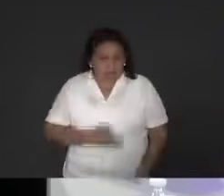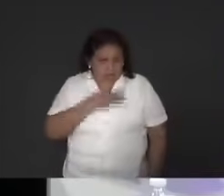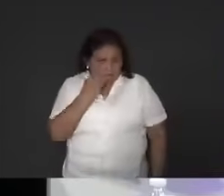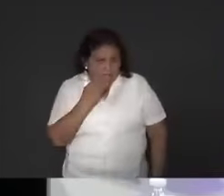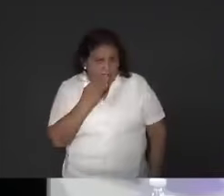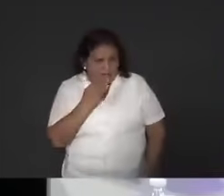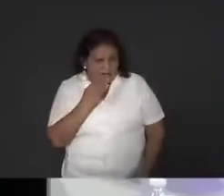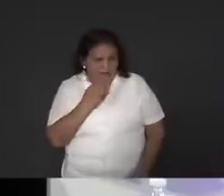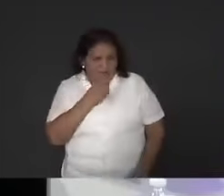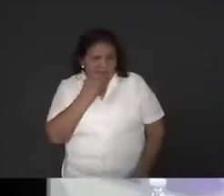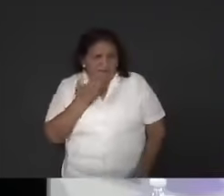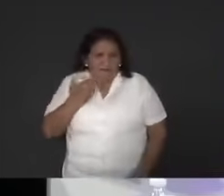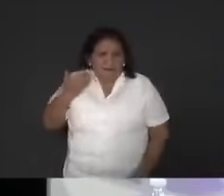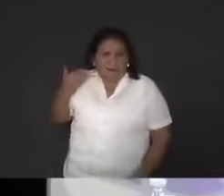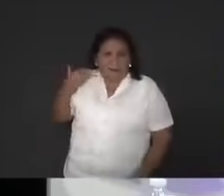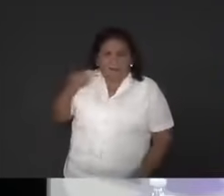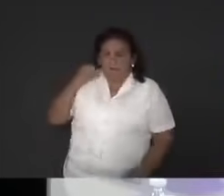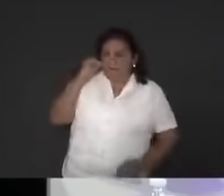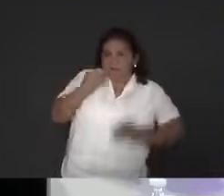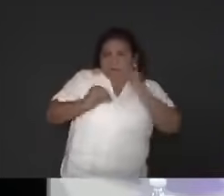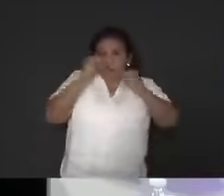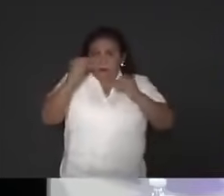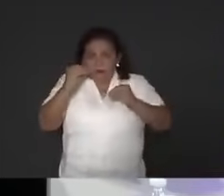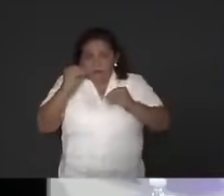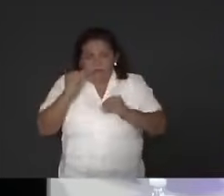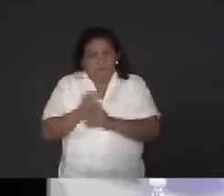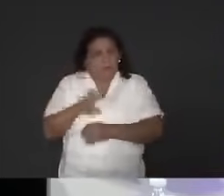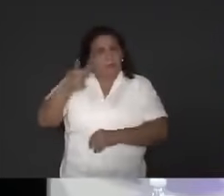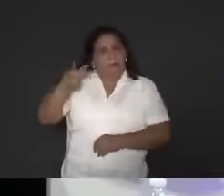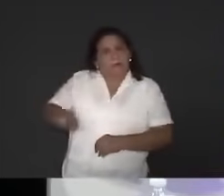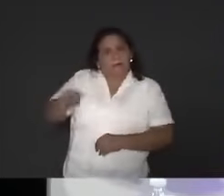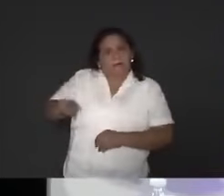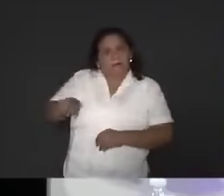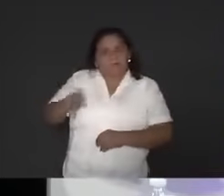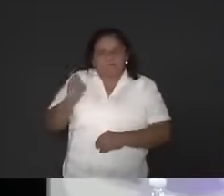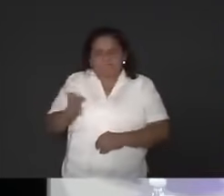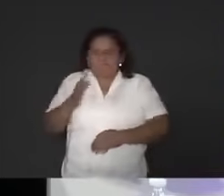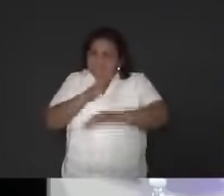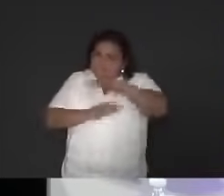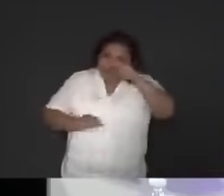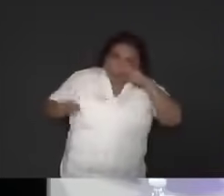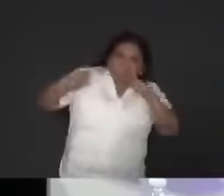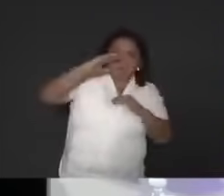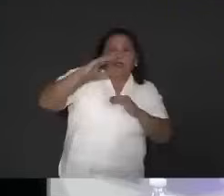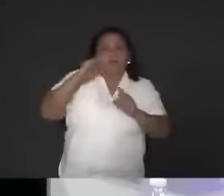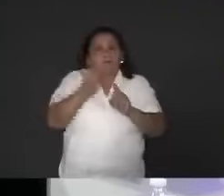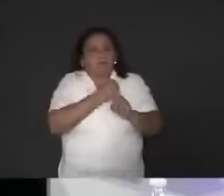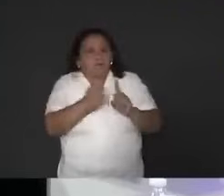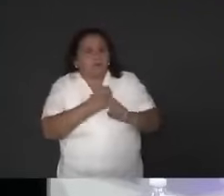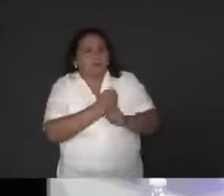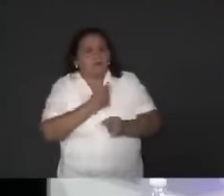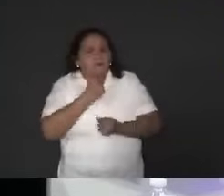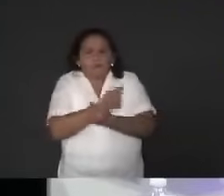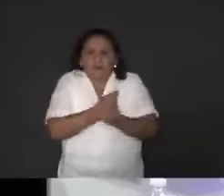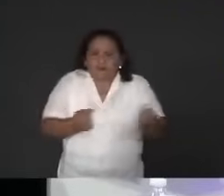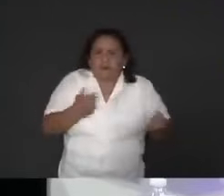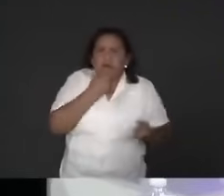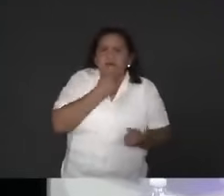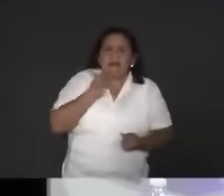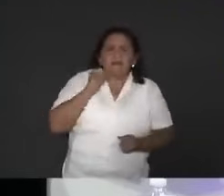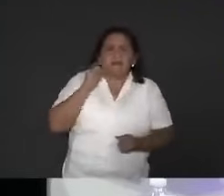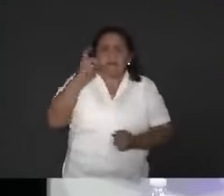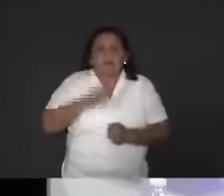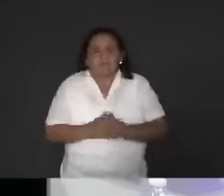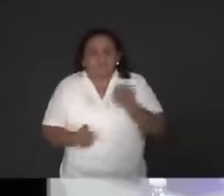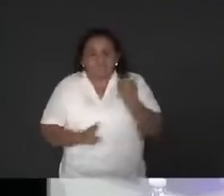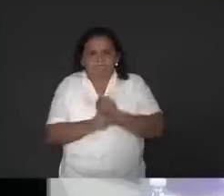dijeron también en el debate pasado. La realidad es que ya nos rebasó el nivel de violencia que hay para los niños y niñas. Los casos de abuso